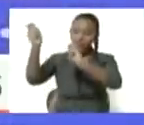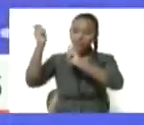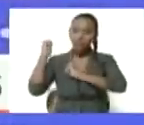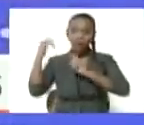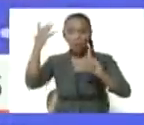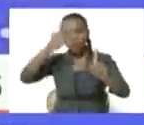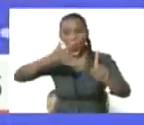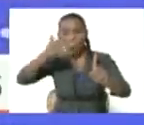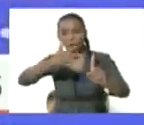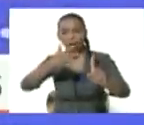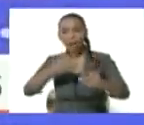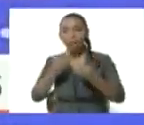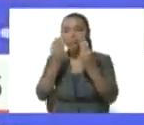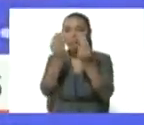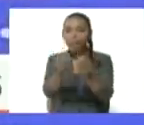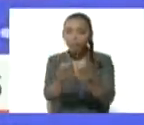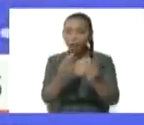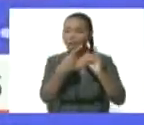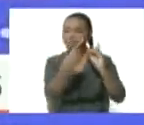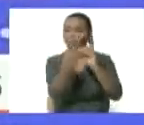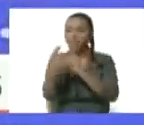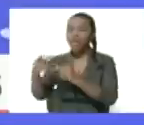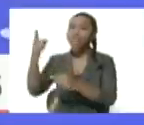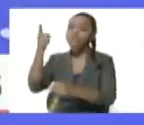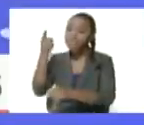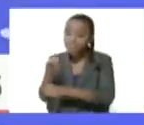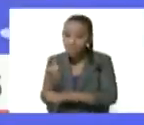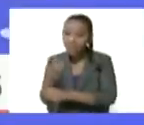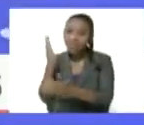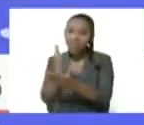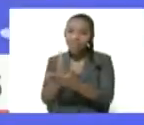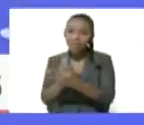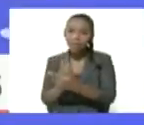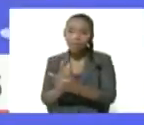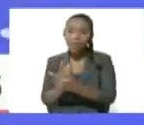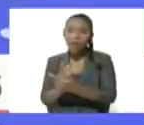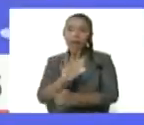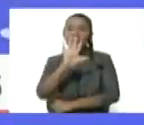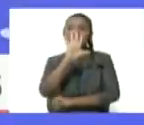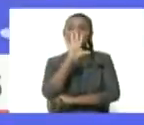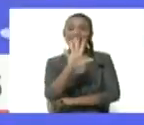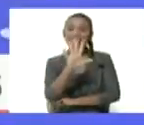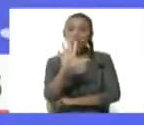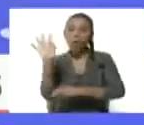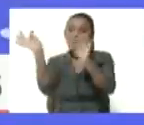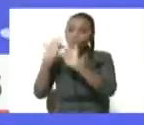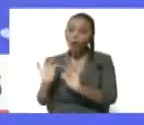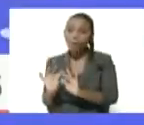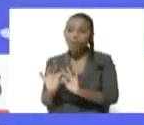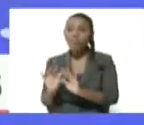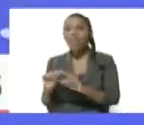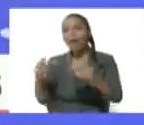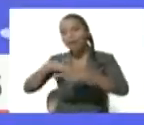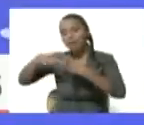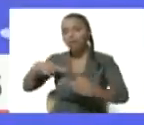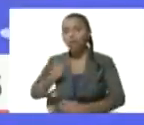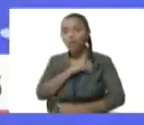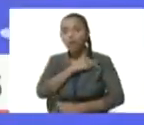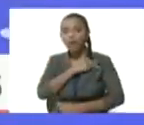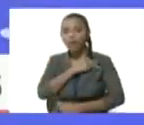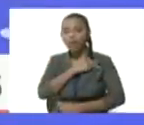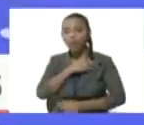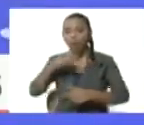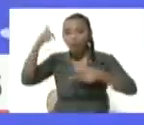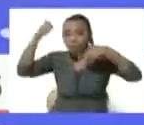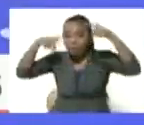usted nos ha dado de que en el debate tiene que estar presente siempre las 5 dimensiones de la revolución que nuestro comandante Chávez nos